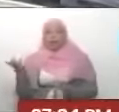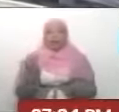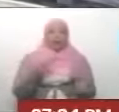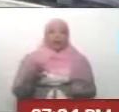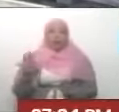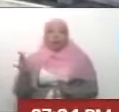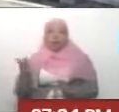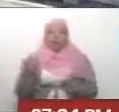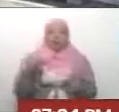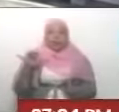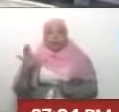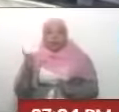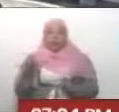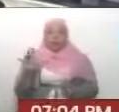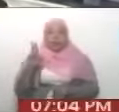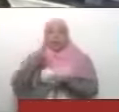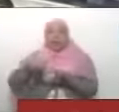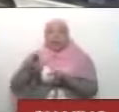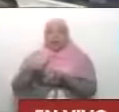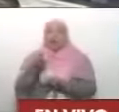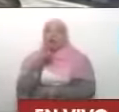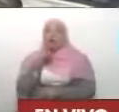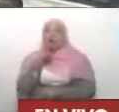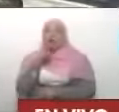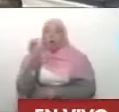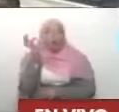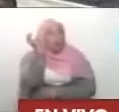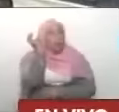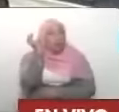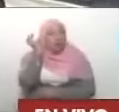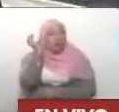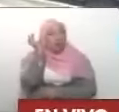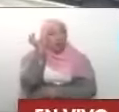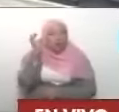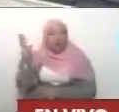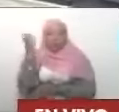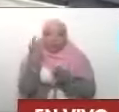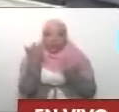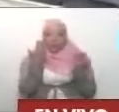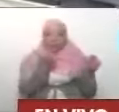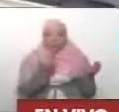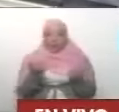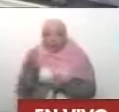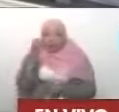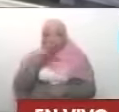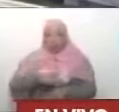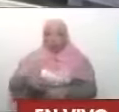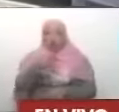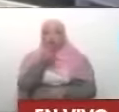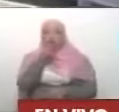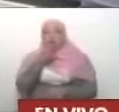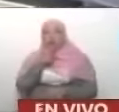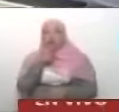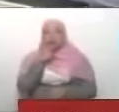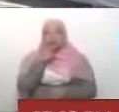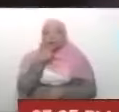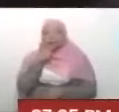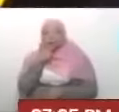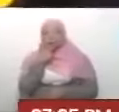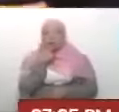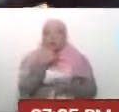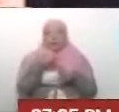oro, hierro y mujer, venga mi Guayana y verás lo que ya yo sé. El Callao mi